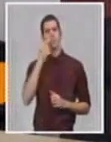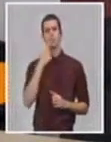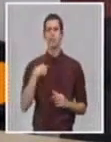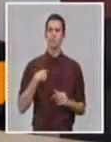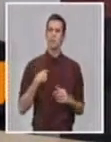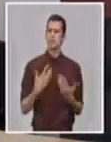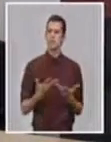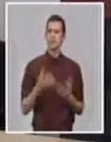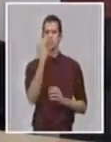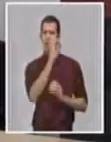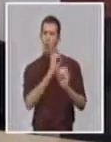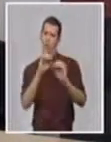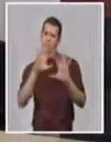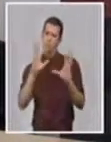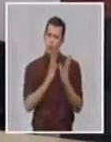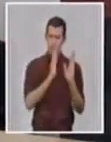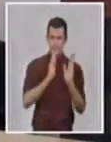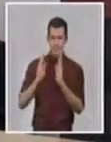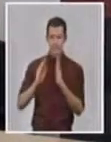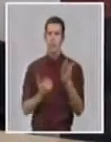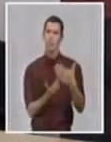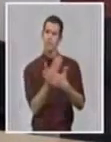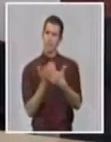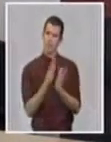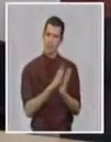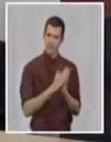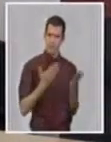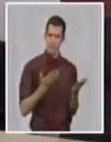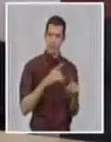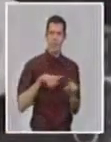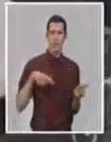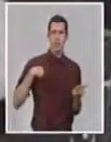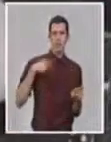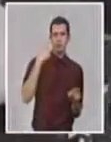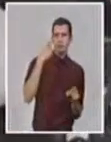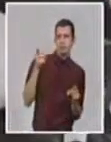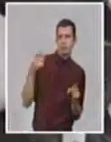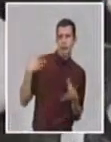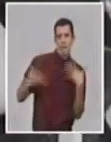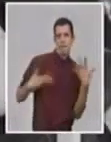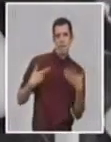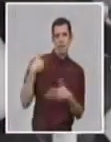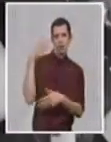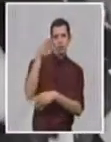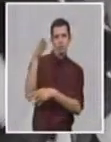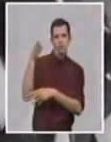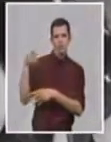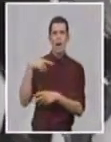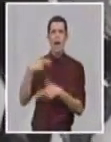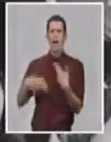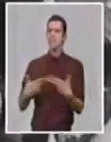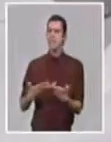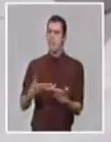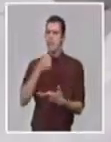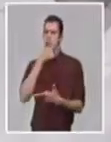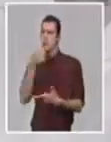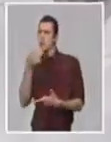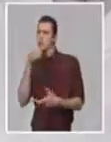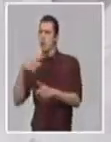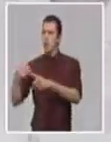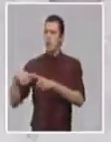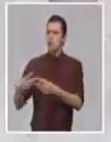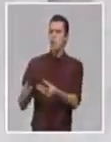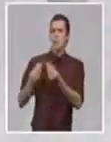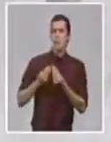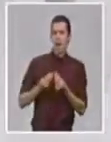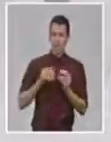del periódico, pero siempre participaba en actividades. Nunca dejé de trabajar como reportera y todavía lo hago. Había